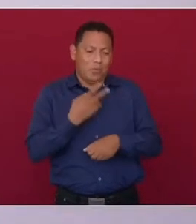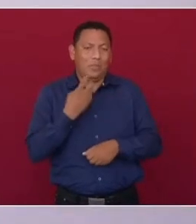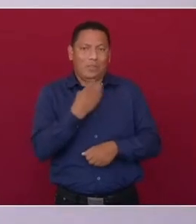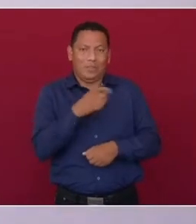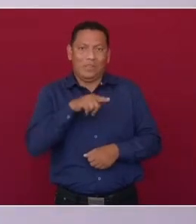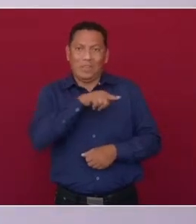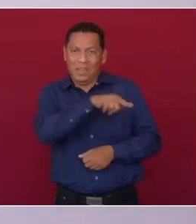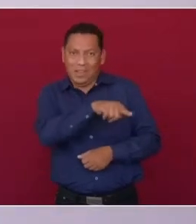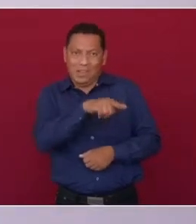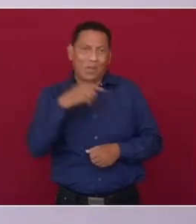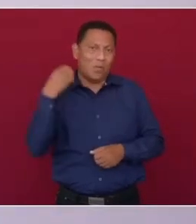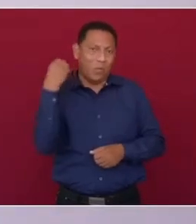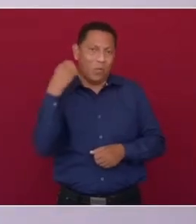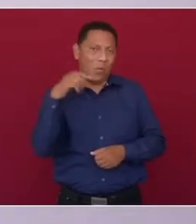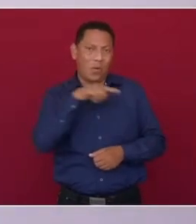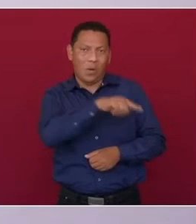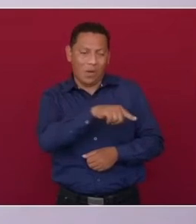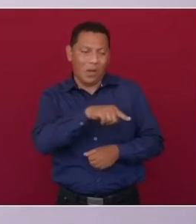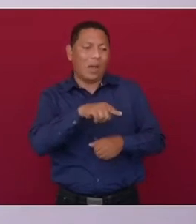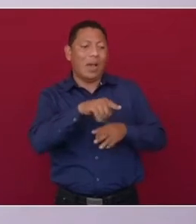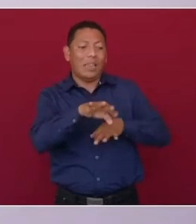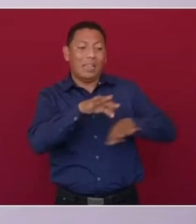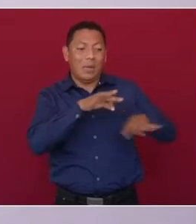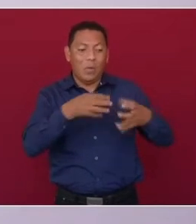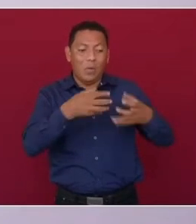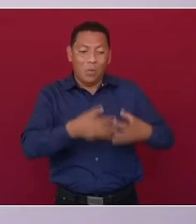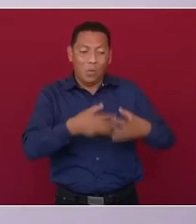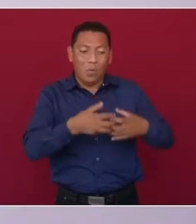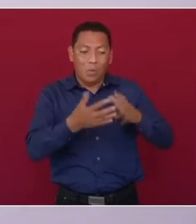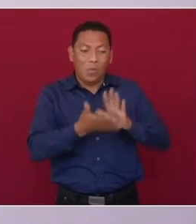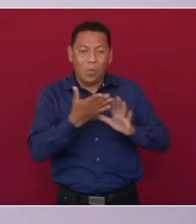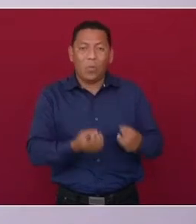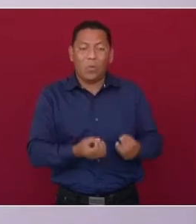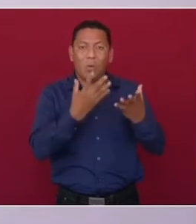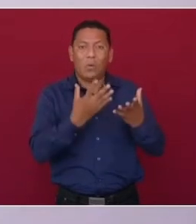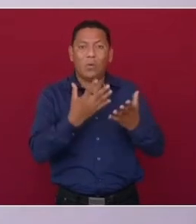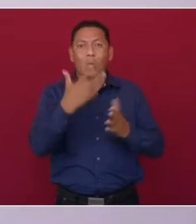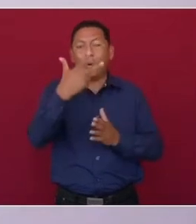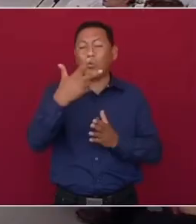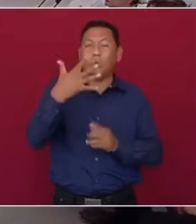son de 8 a 10,000 empleos.